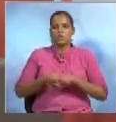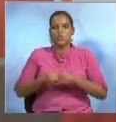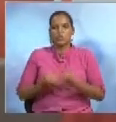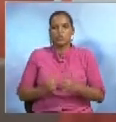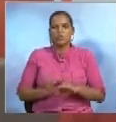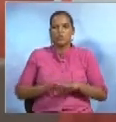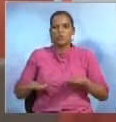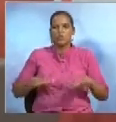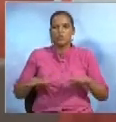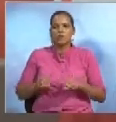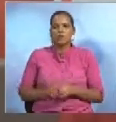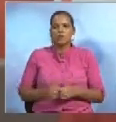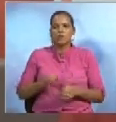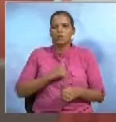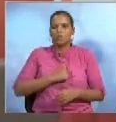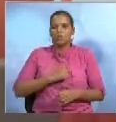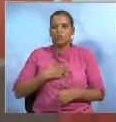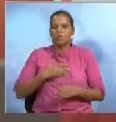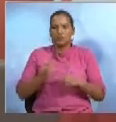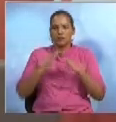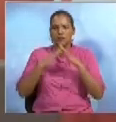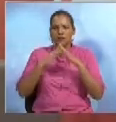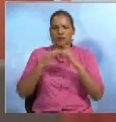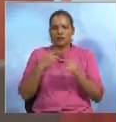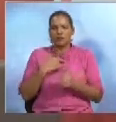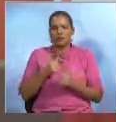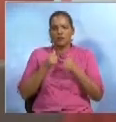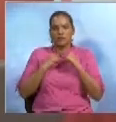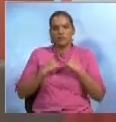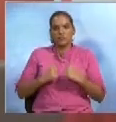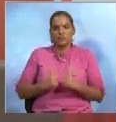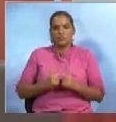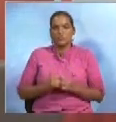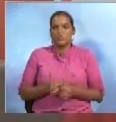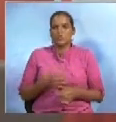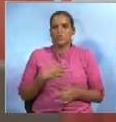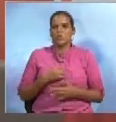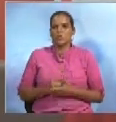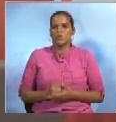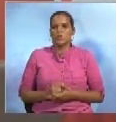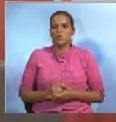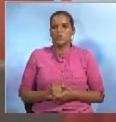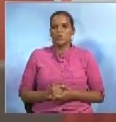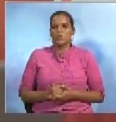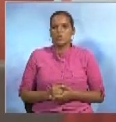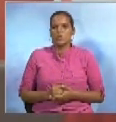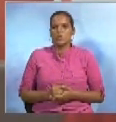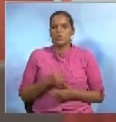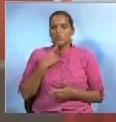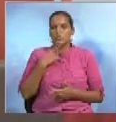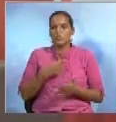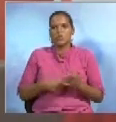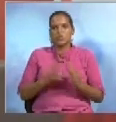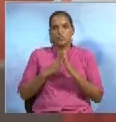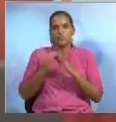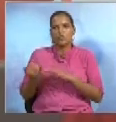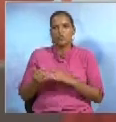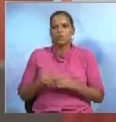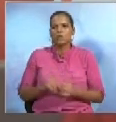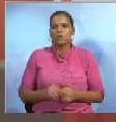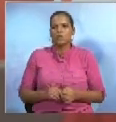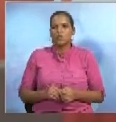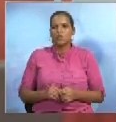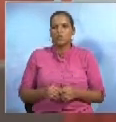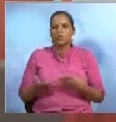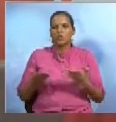que dejó el sismo. Los propietarios del inmueble mostraron su, como no es ajeno, su consternación por la pérdida de su